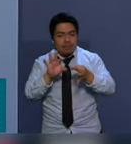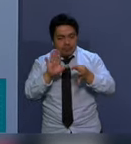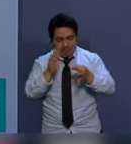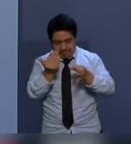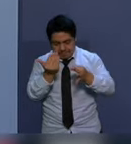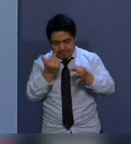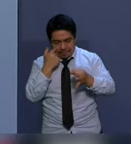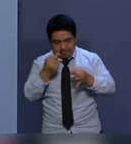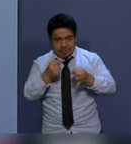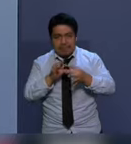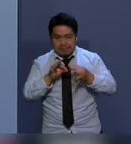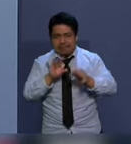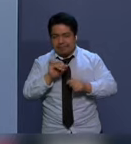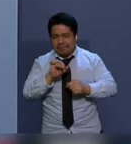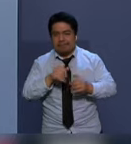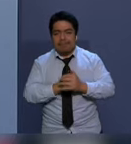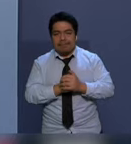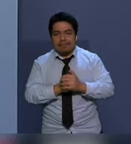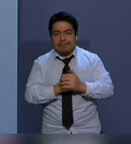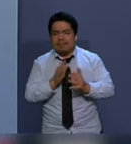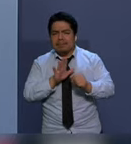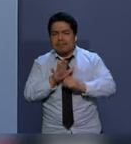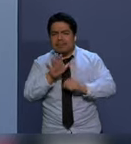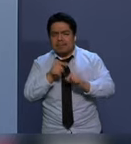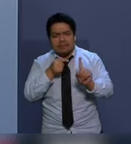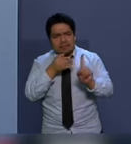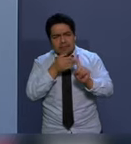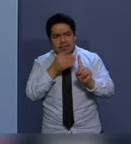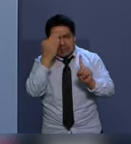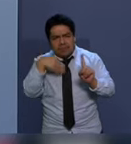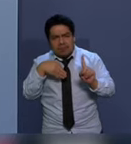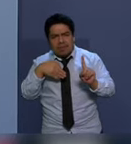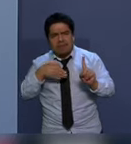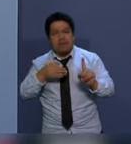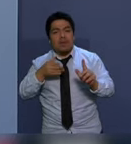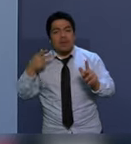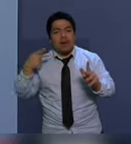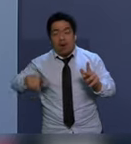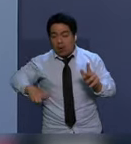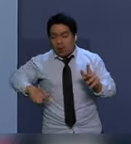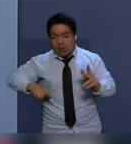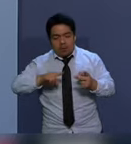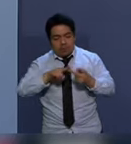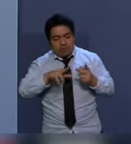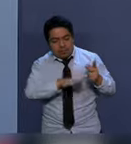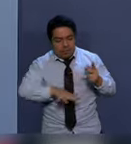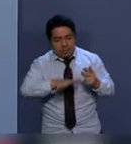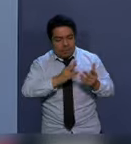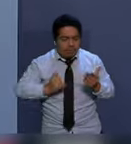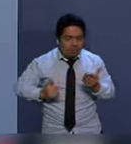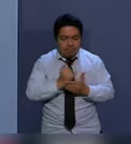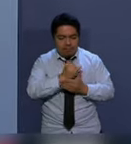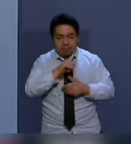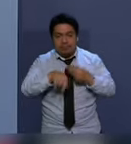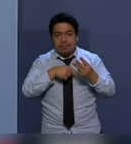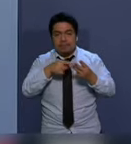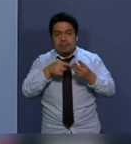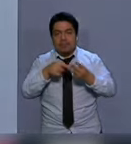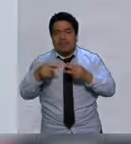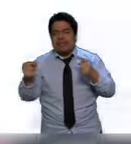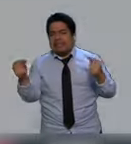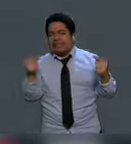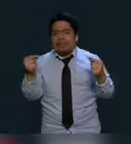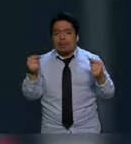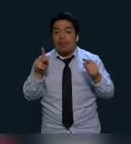quiero hablar con usted de algo. Del respeto a la soberanía, de la libre determinación de los pueblos y de la resolución pacífica de las